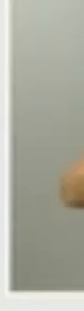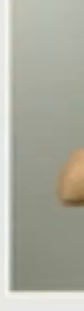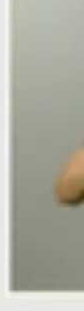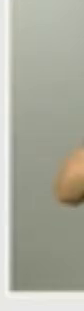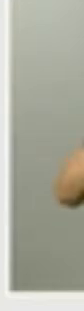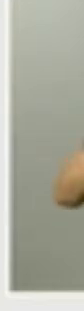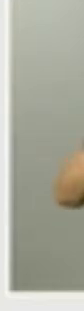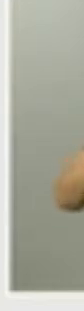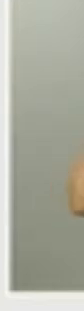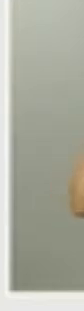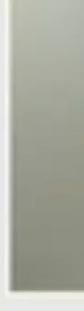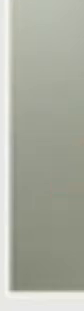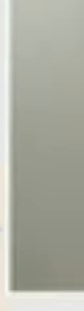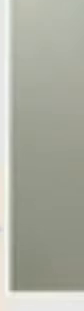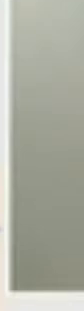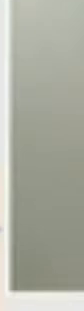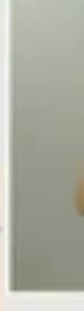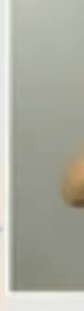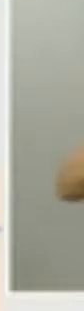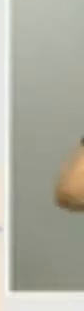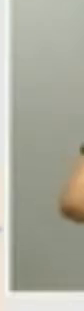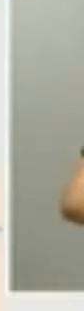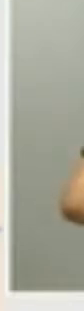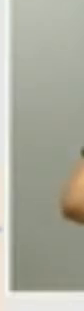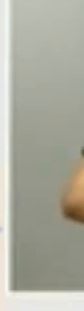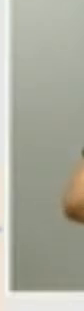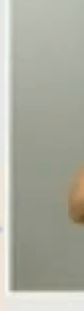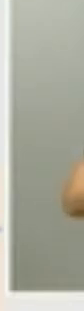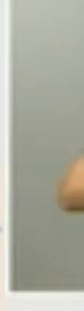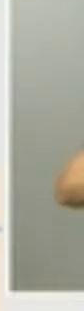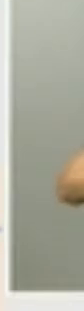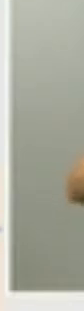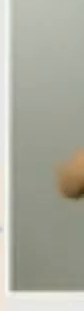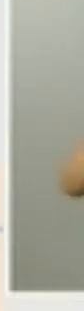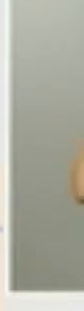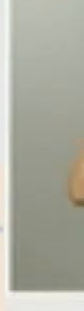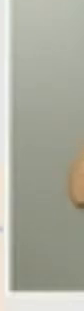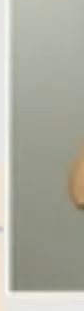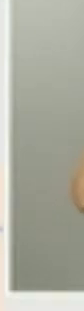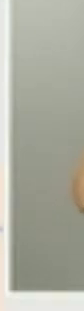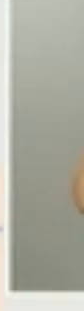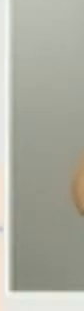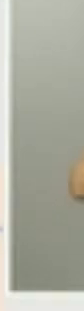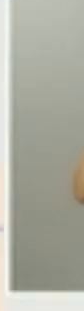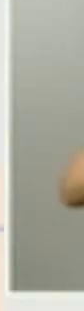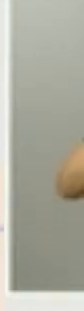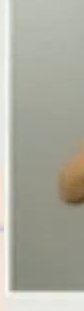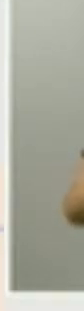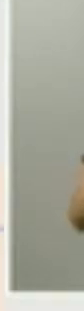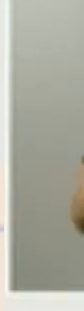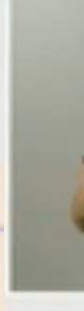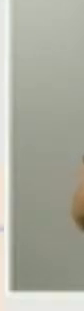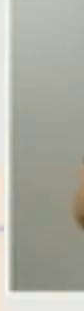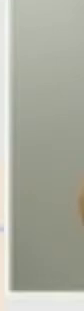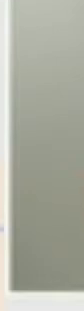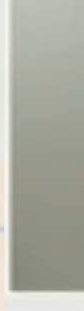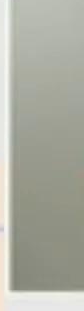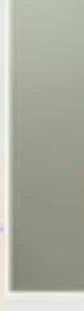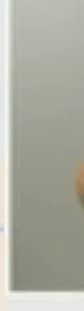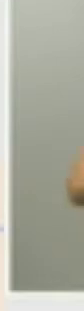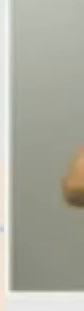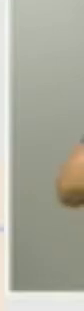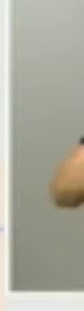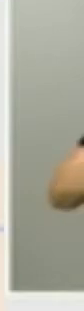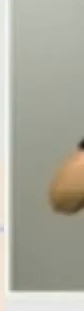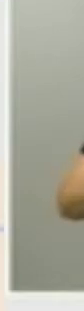si somos capaces de que a partir de la identificación de estos hogares que tienen pobreza extrema y a los que vamos a ayudar,